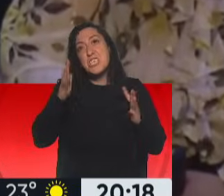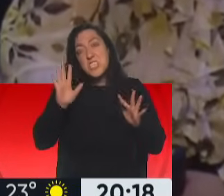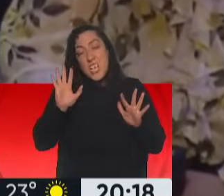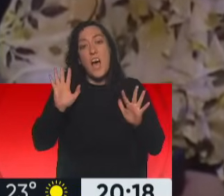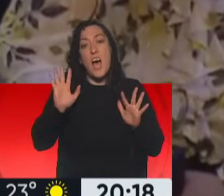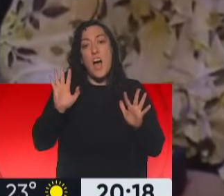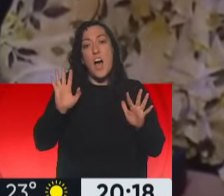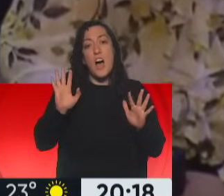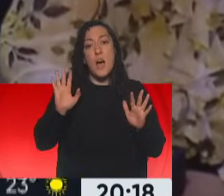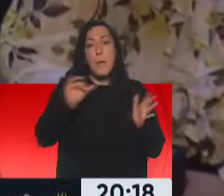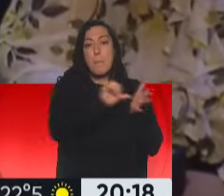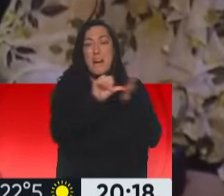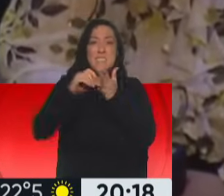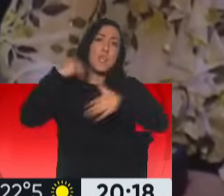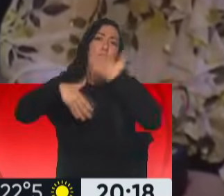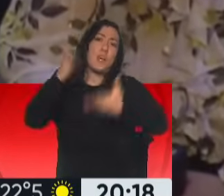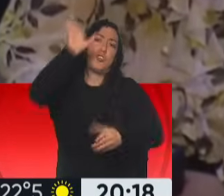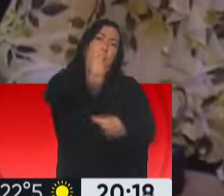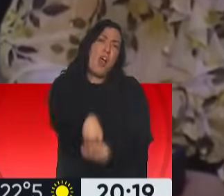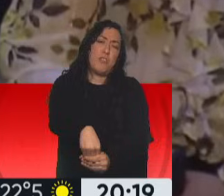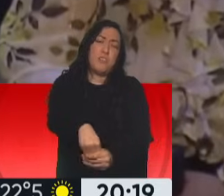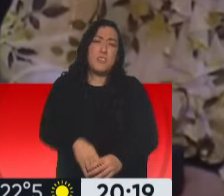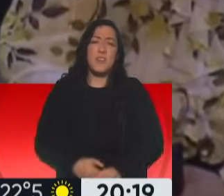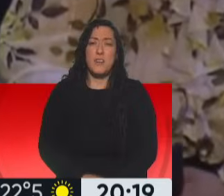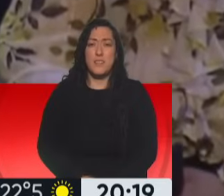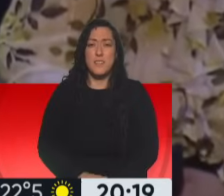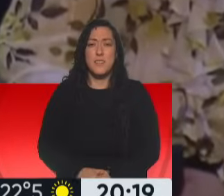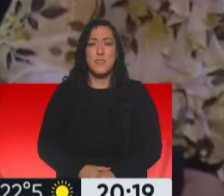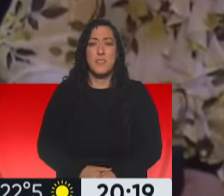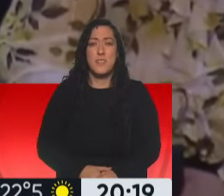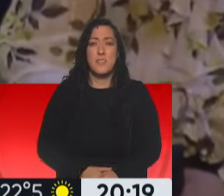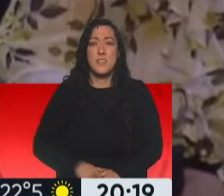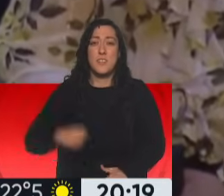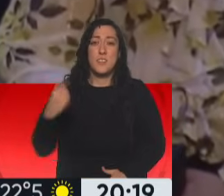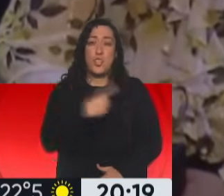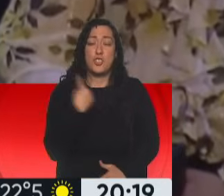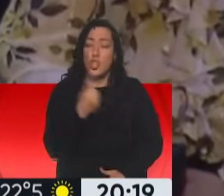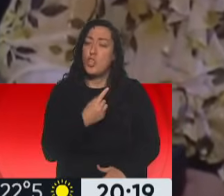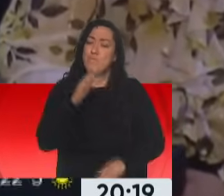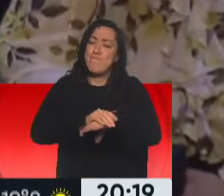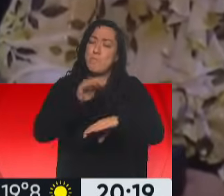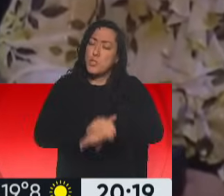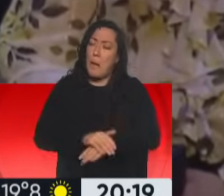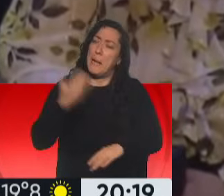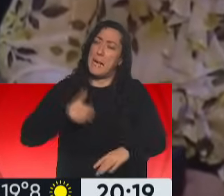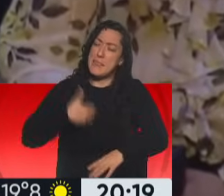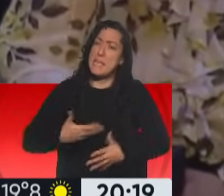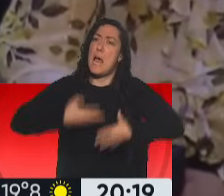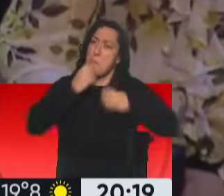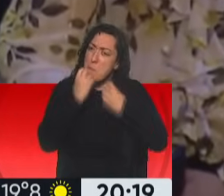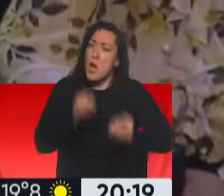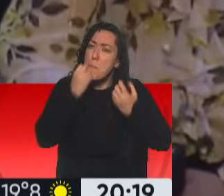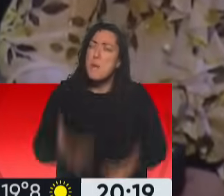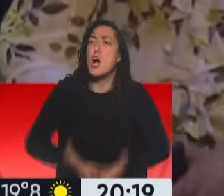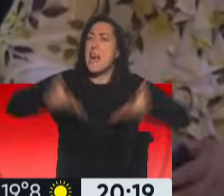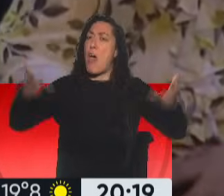al pelotón de los países desarrollados. Por lo tanto, es nuestro compromiso de hacer Argentina grande